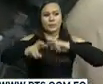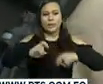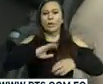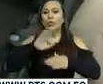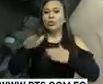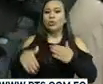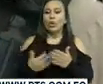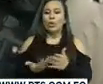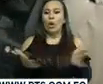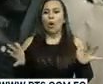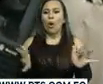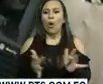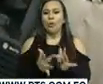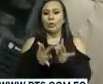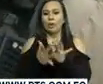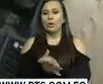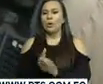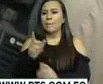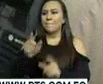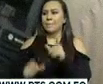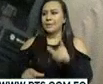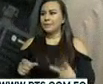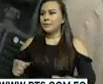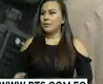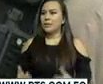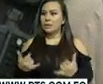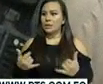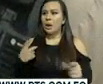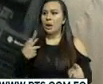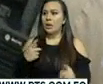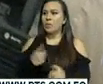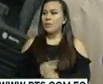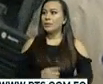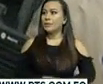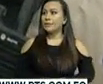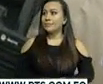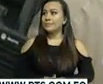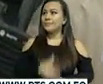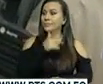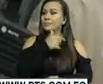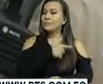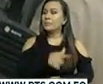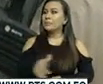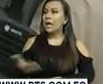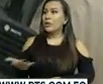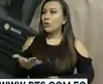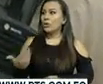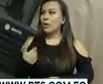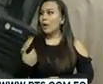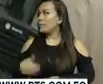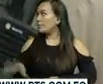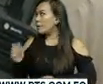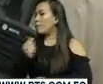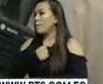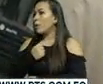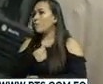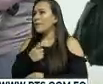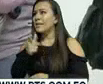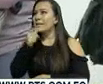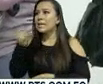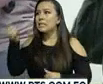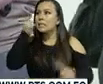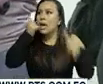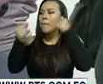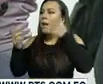contacto con las personas que habría recibido para dirigir al posible autor o autores de las llamadas